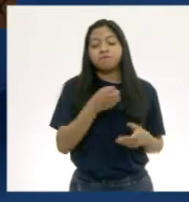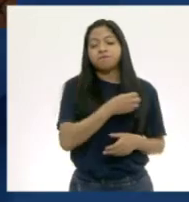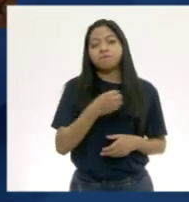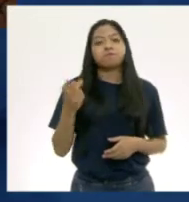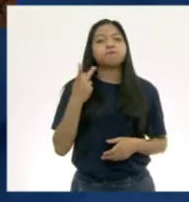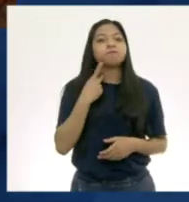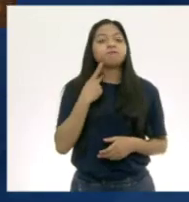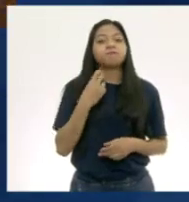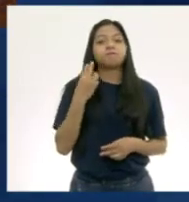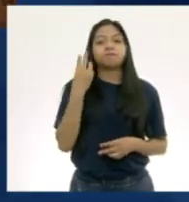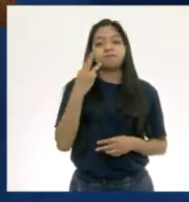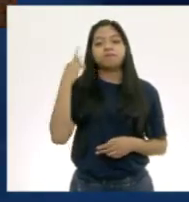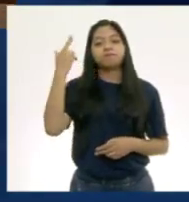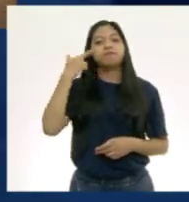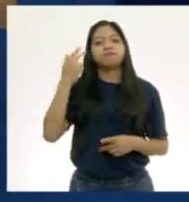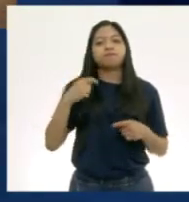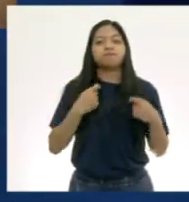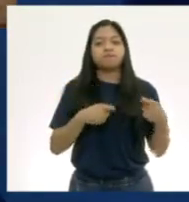sus 3 imperios.